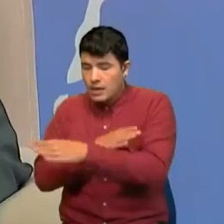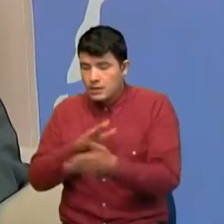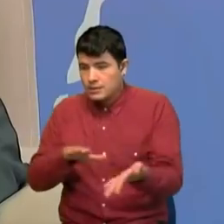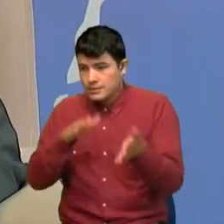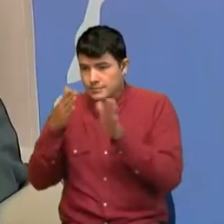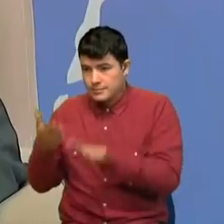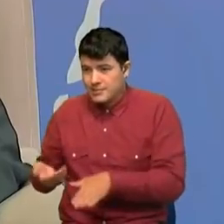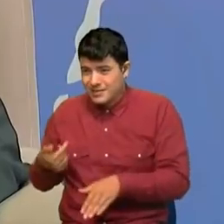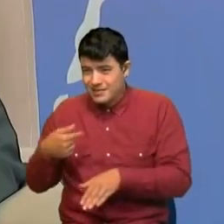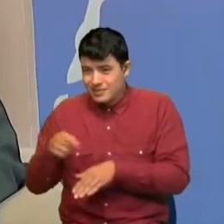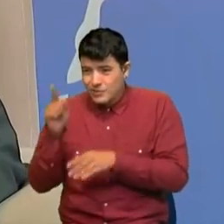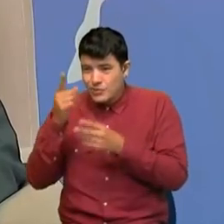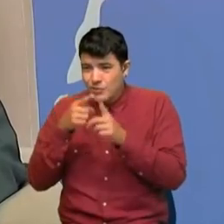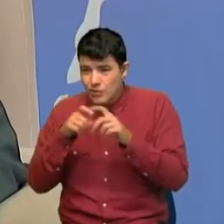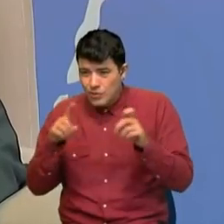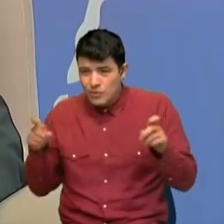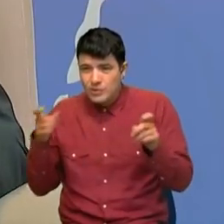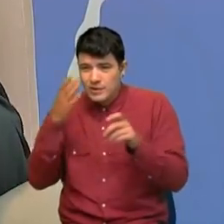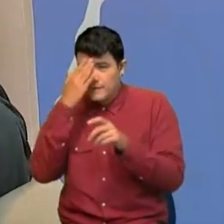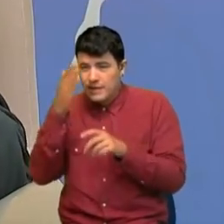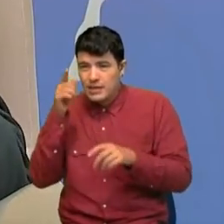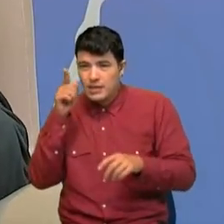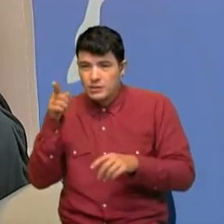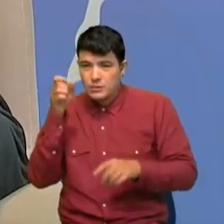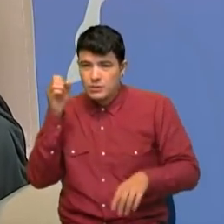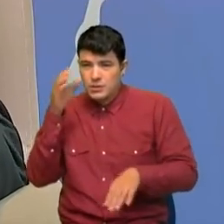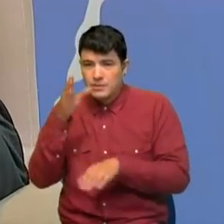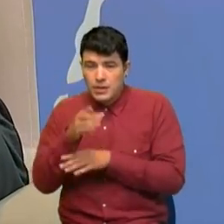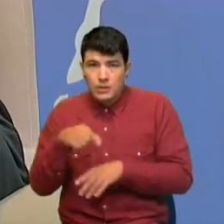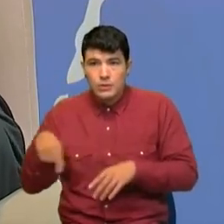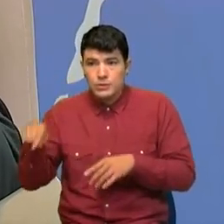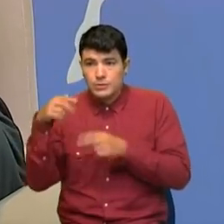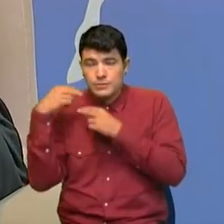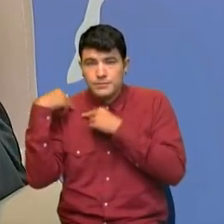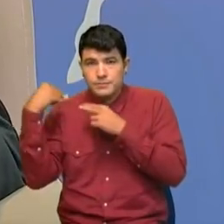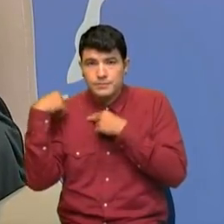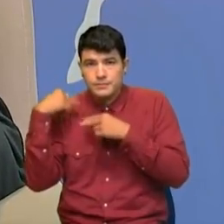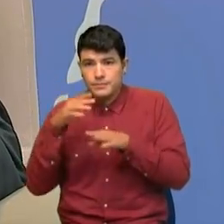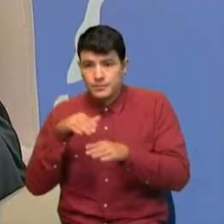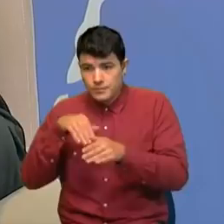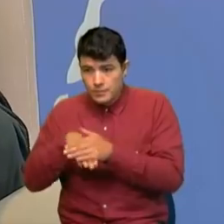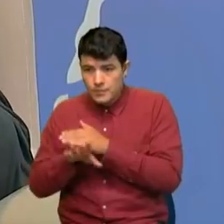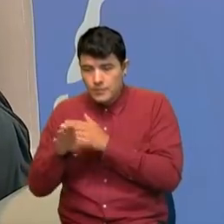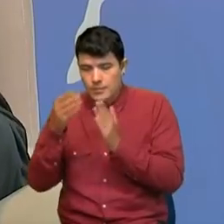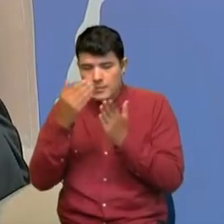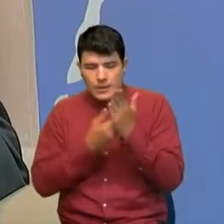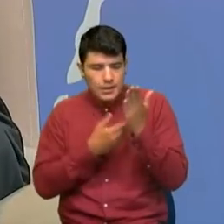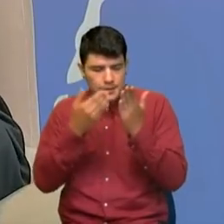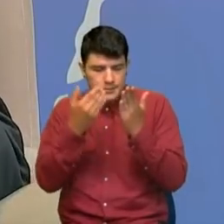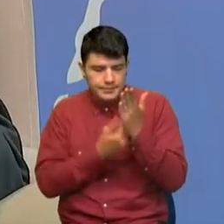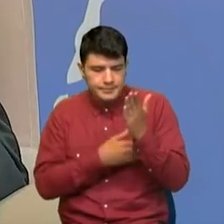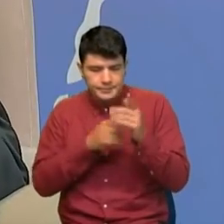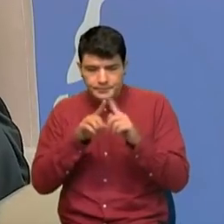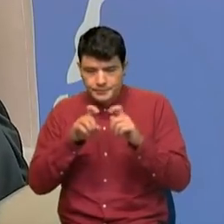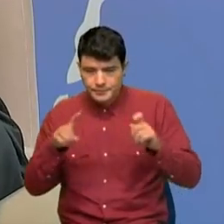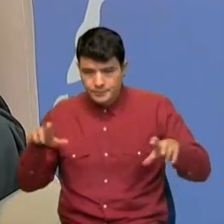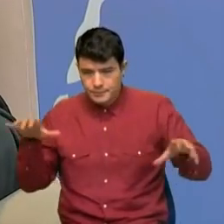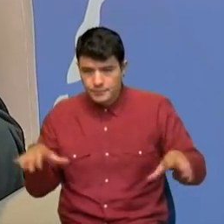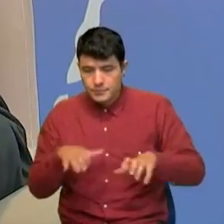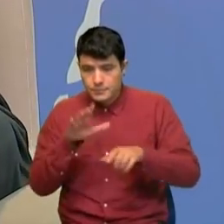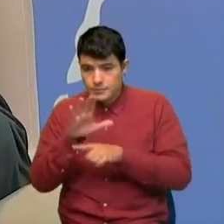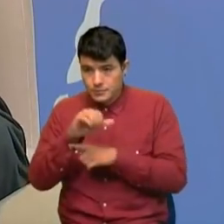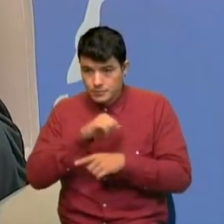se obligó como tal frente a unos particulares y esas obligaciones reposan en documentos, en títulos ejecutivos que